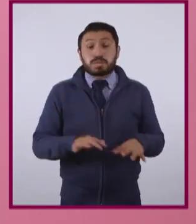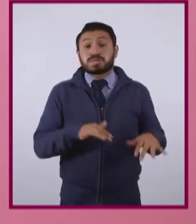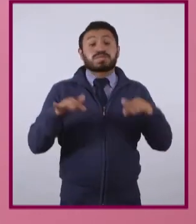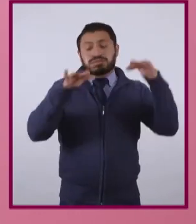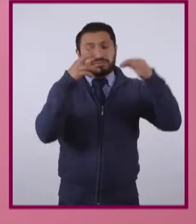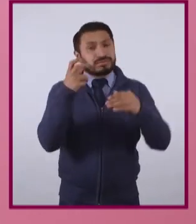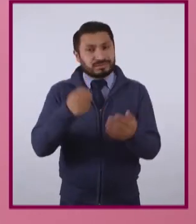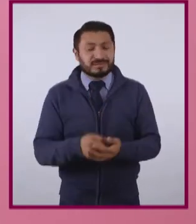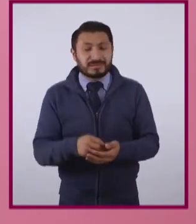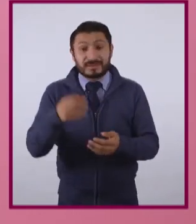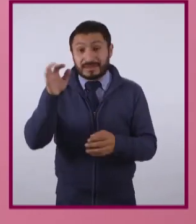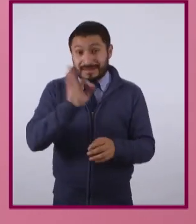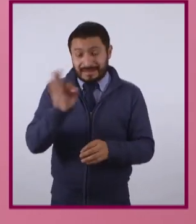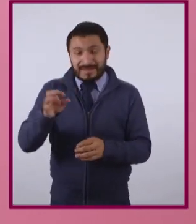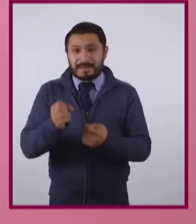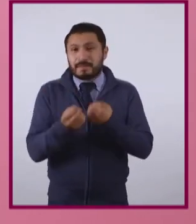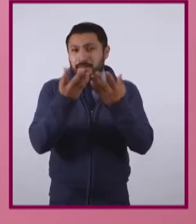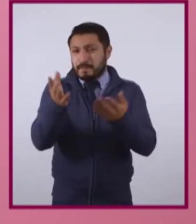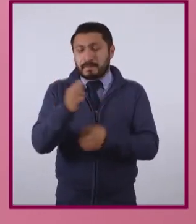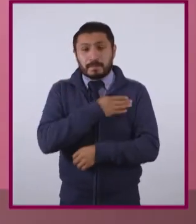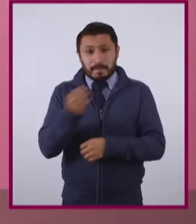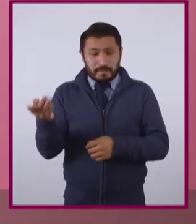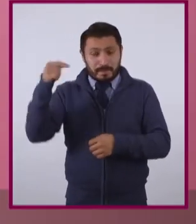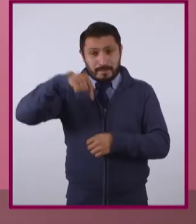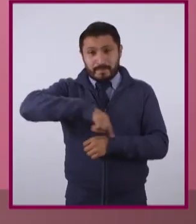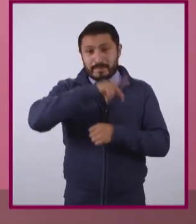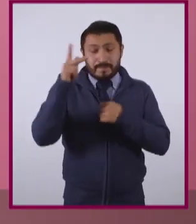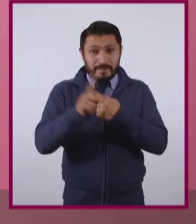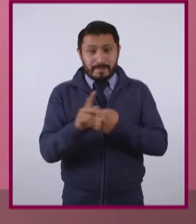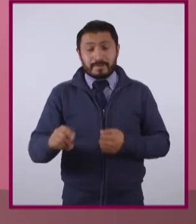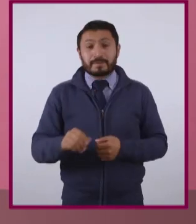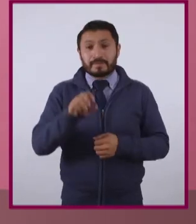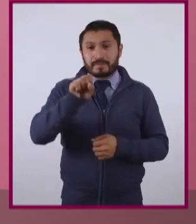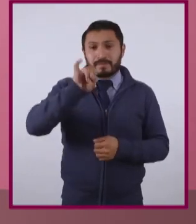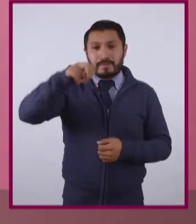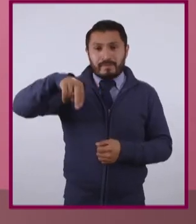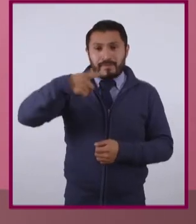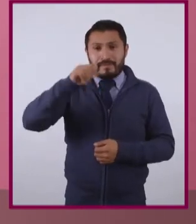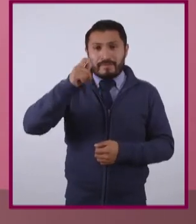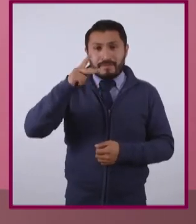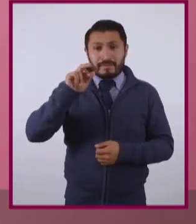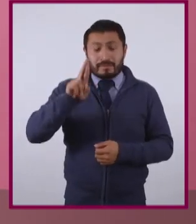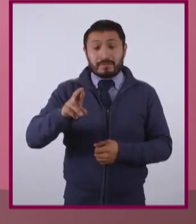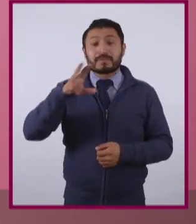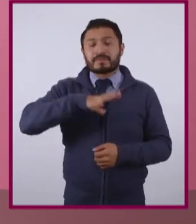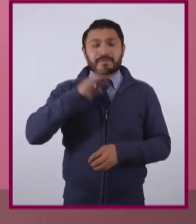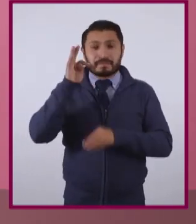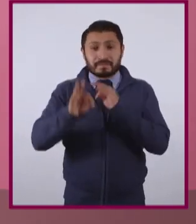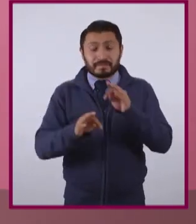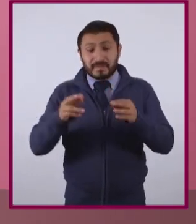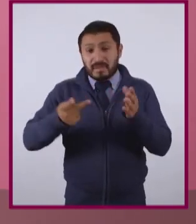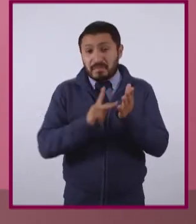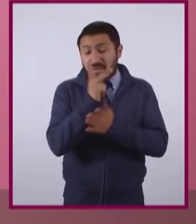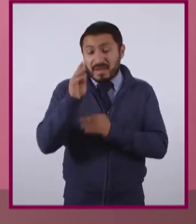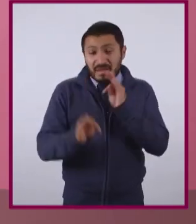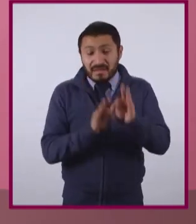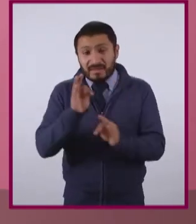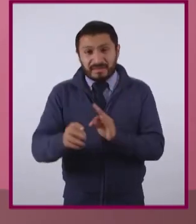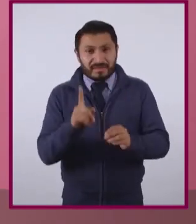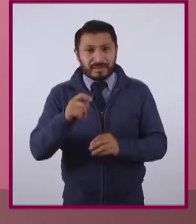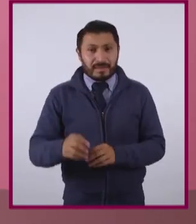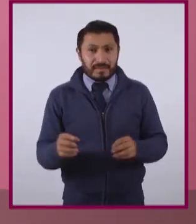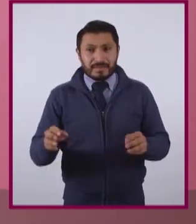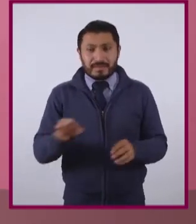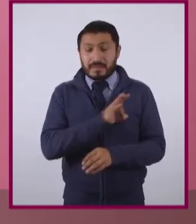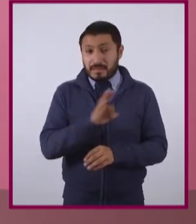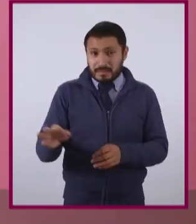y que quizá podrían aportar algo bueno a nuestro país. Singapur invirtió en tecnología y plantas de tratamiento, logró limpiar sus recursos hídricos